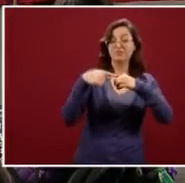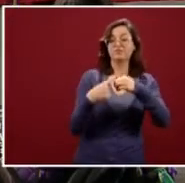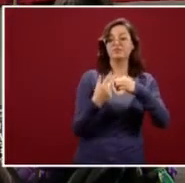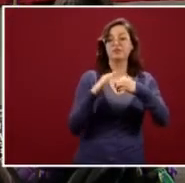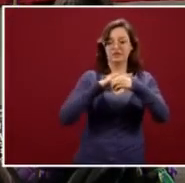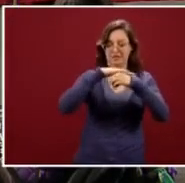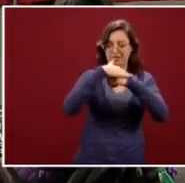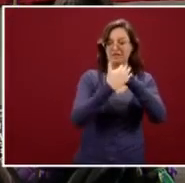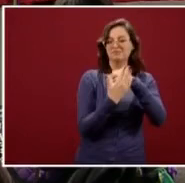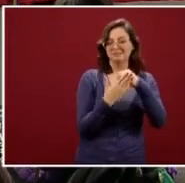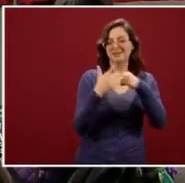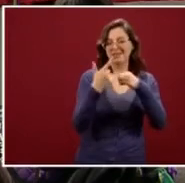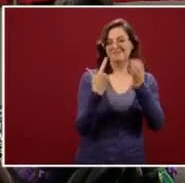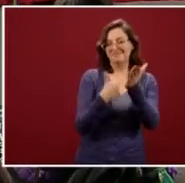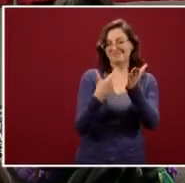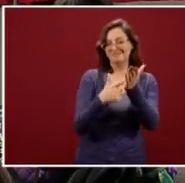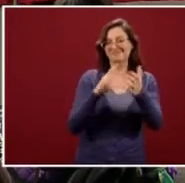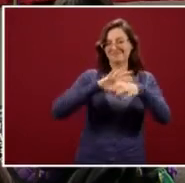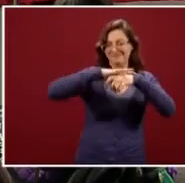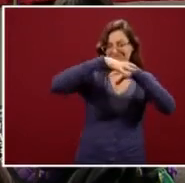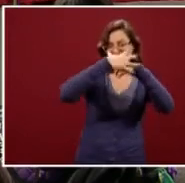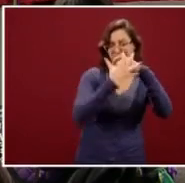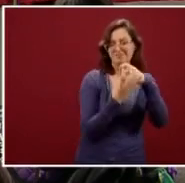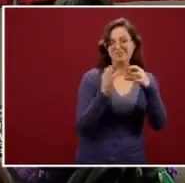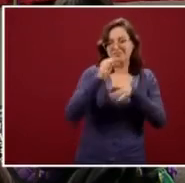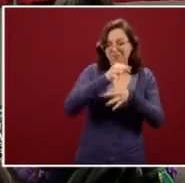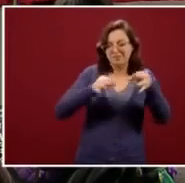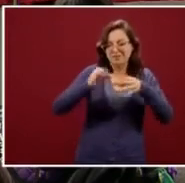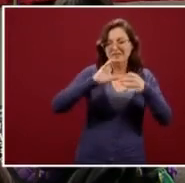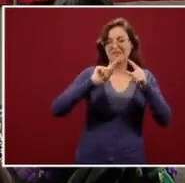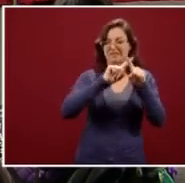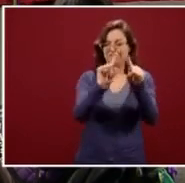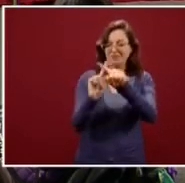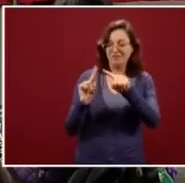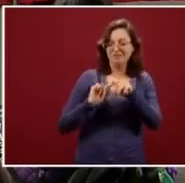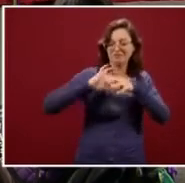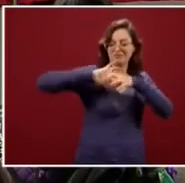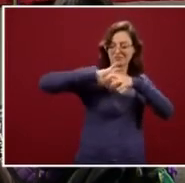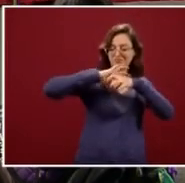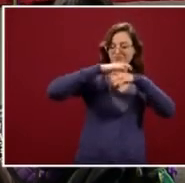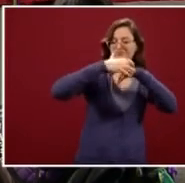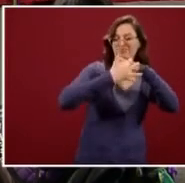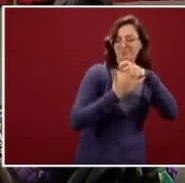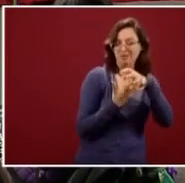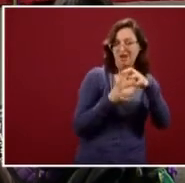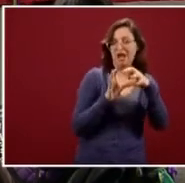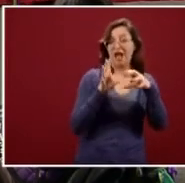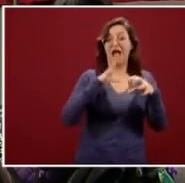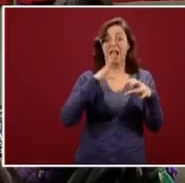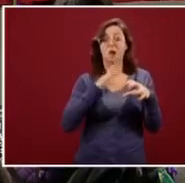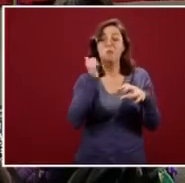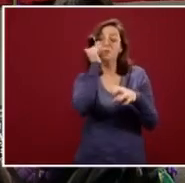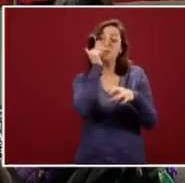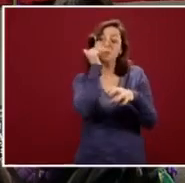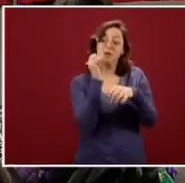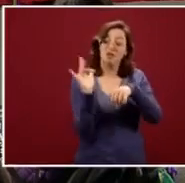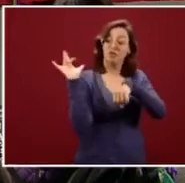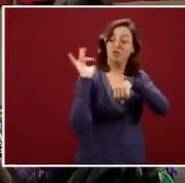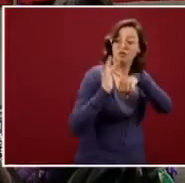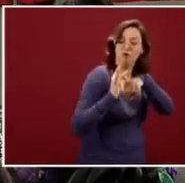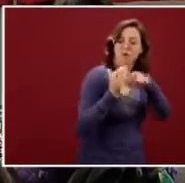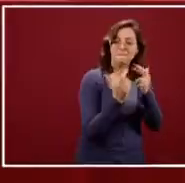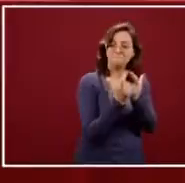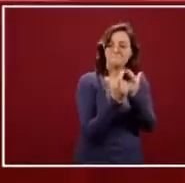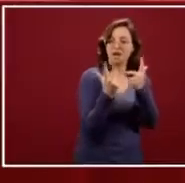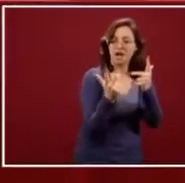está formada de sustancias grasas, las moléculas de grasa que tiene la estructura del propio virus. Entonces, esto es suficiente para lograr,